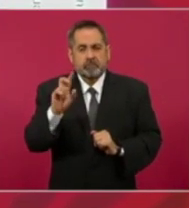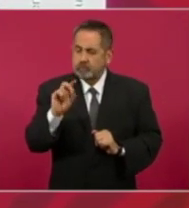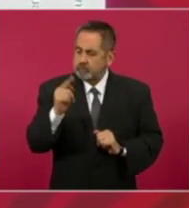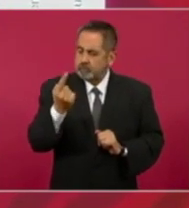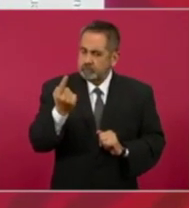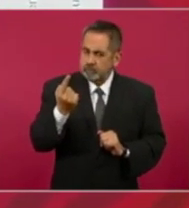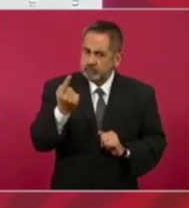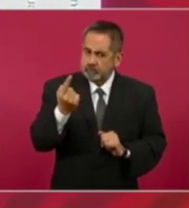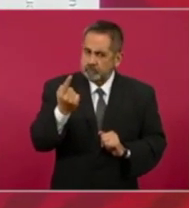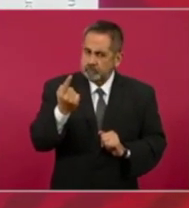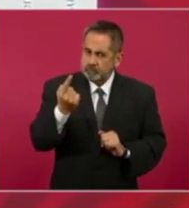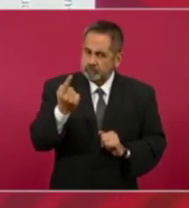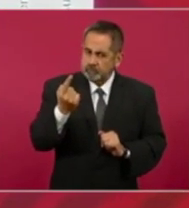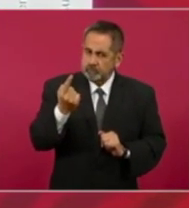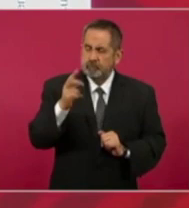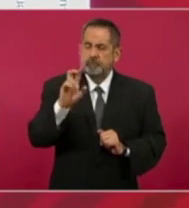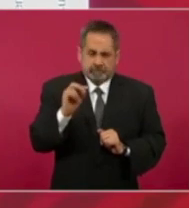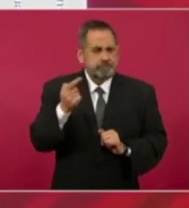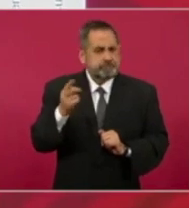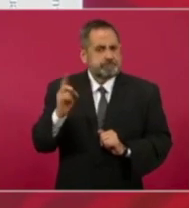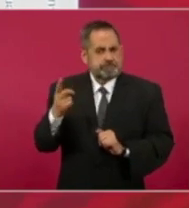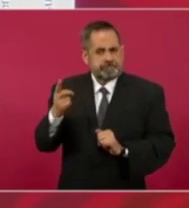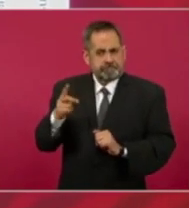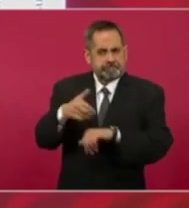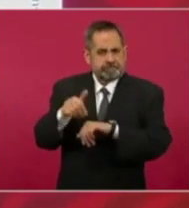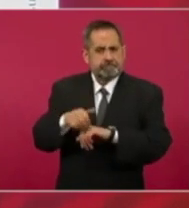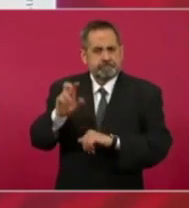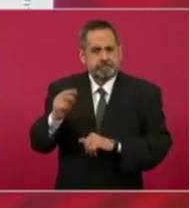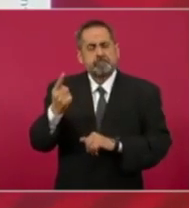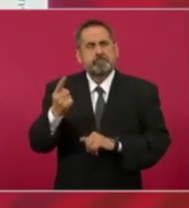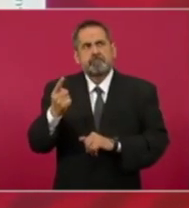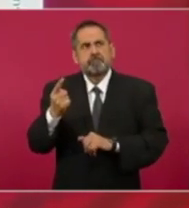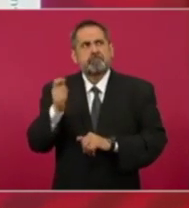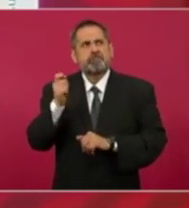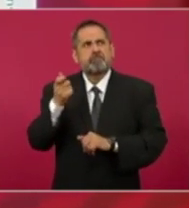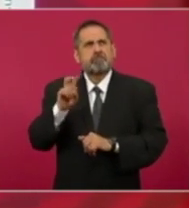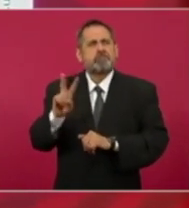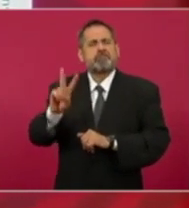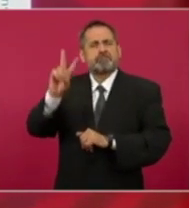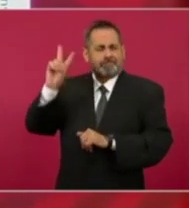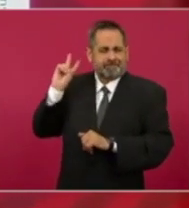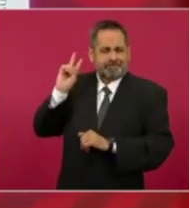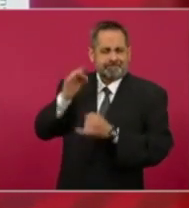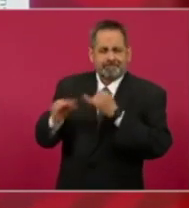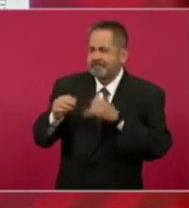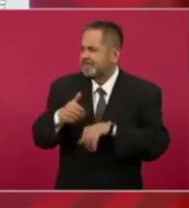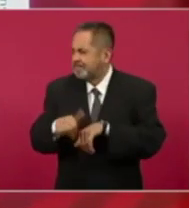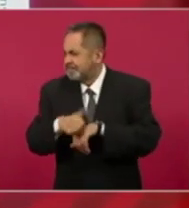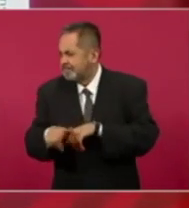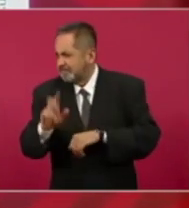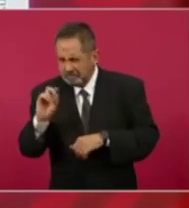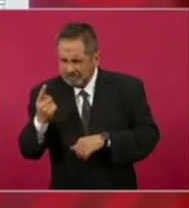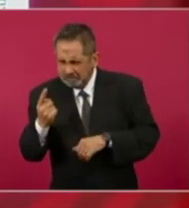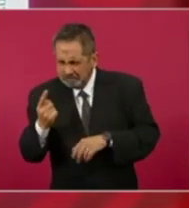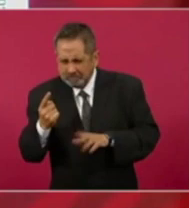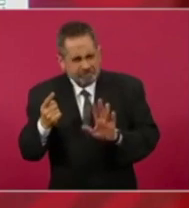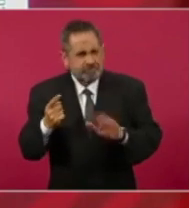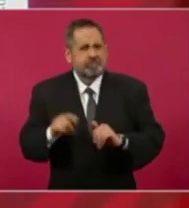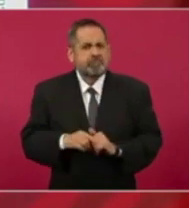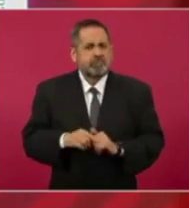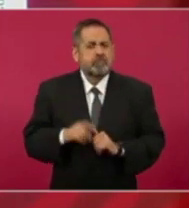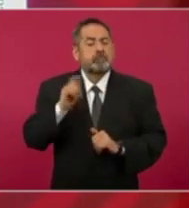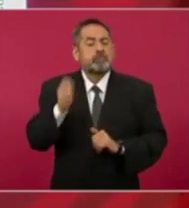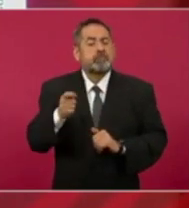31 de diciembre cerramos, o el viernes último, ¿qué fue? 31, ¿no?